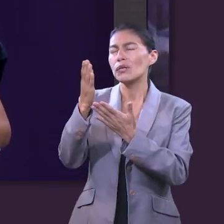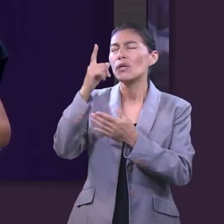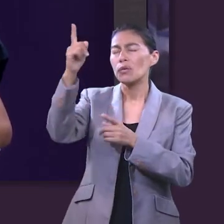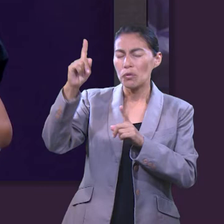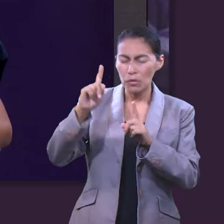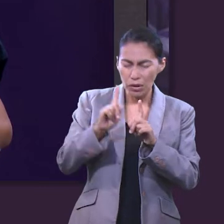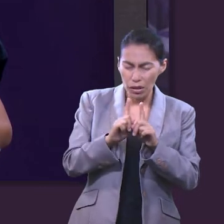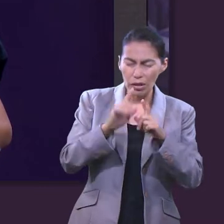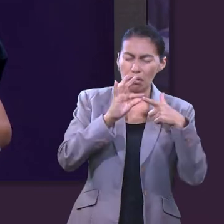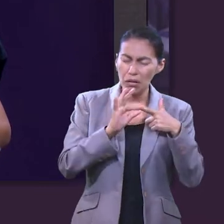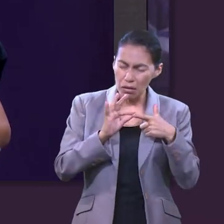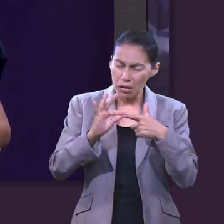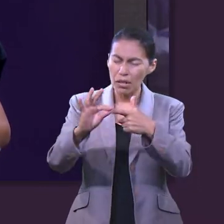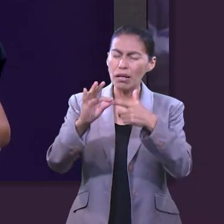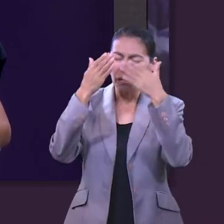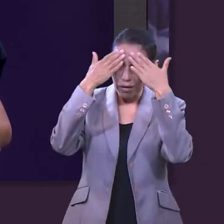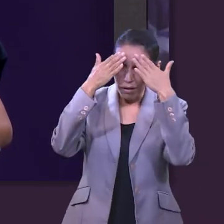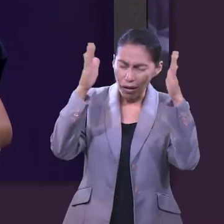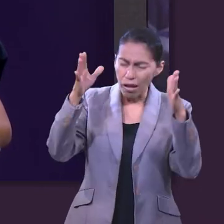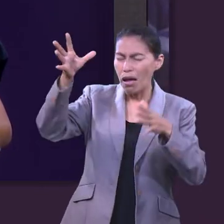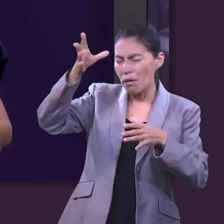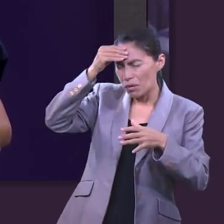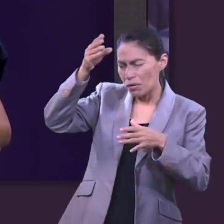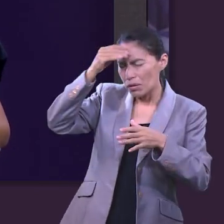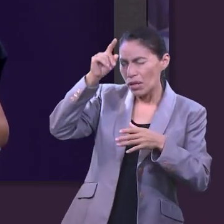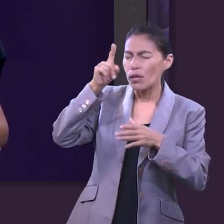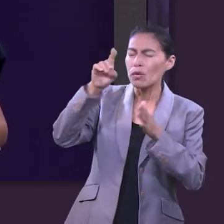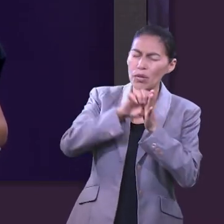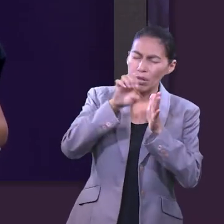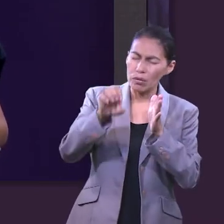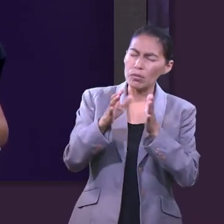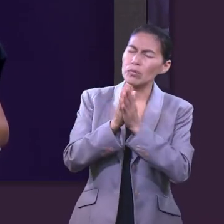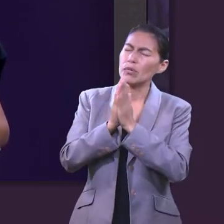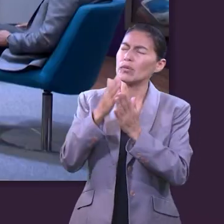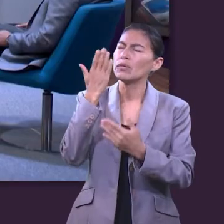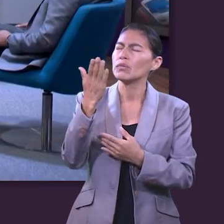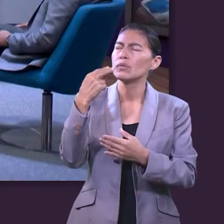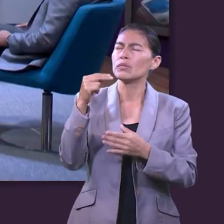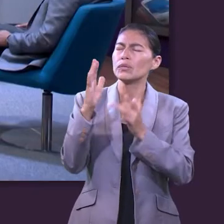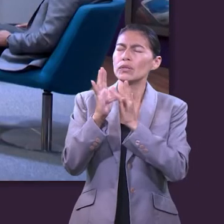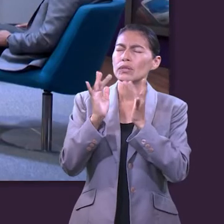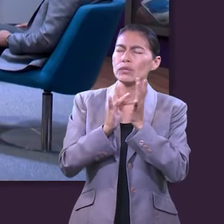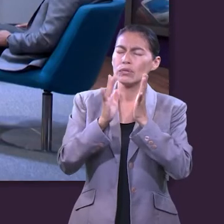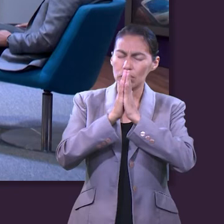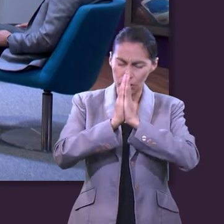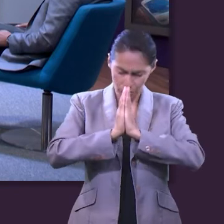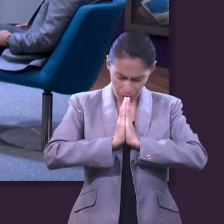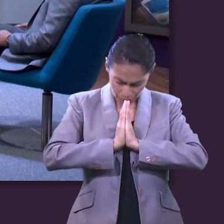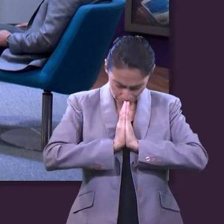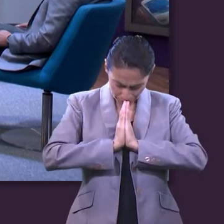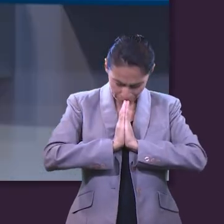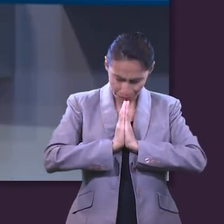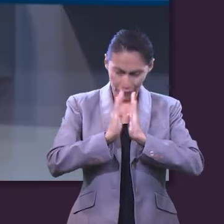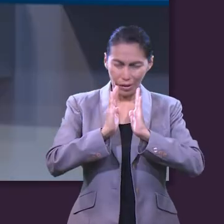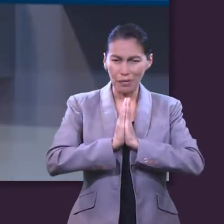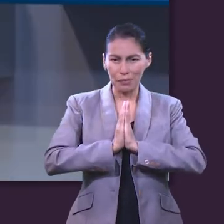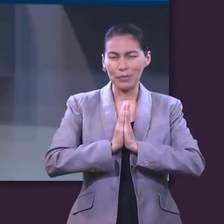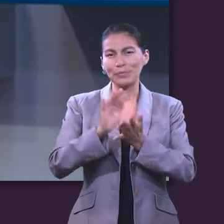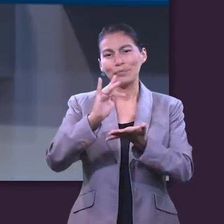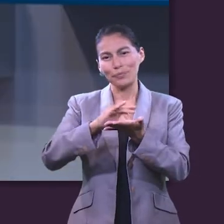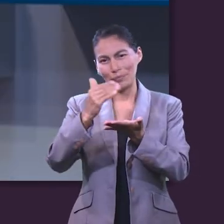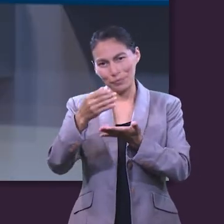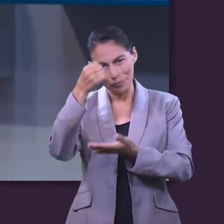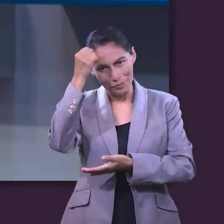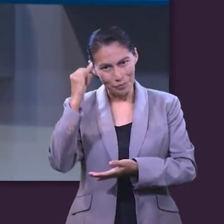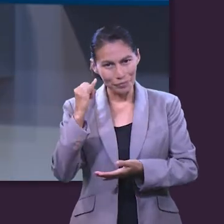dirijas para que podamos aprender más sobre ti y el ejemplo que nos das. En el nombre de Cristo Jesús. Amén. Amén. Gracias, Saray.